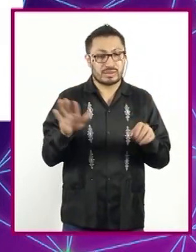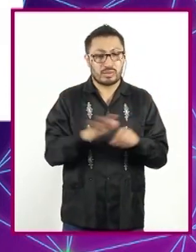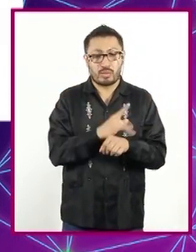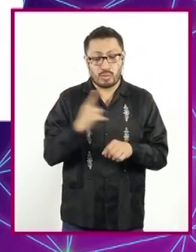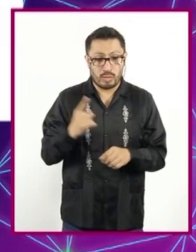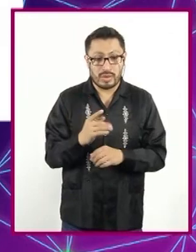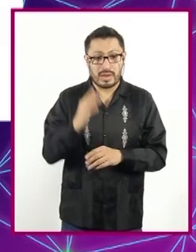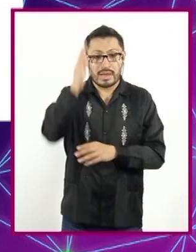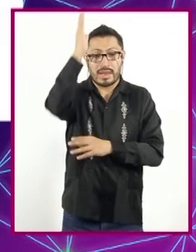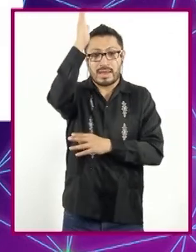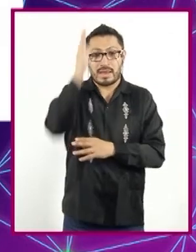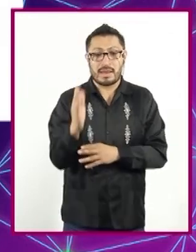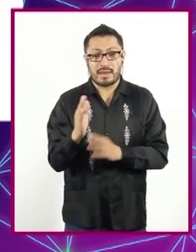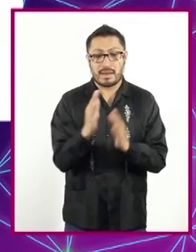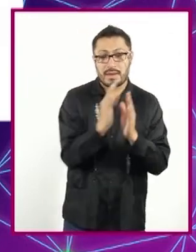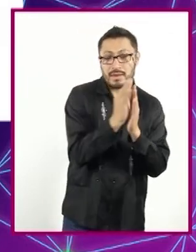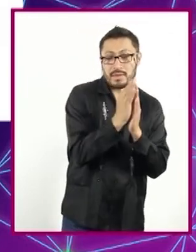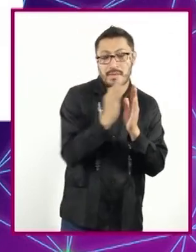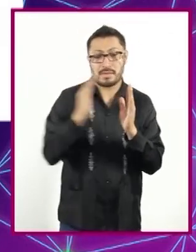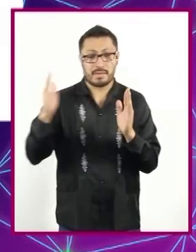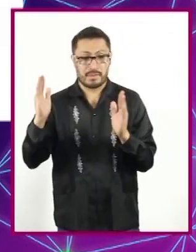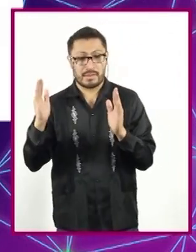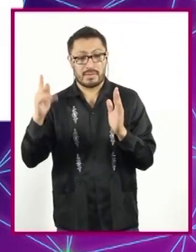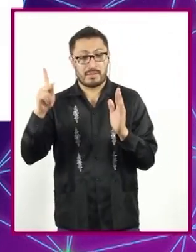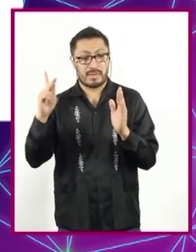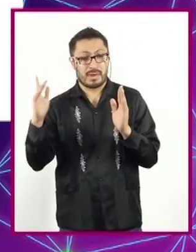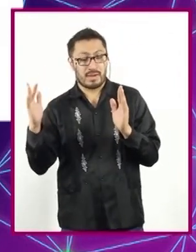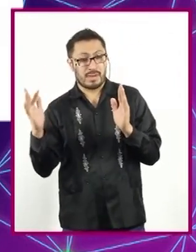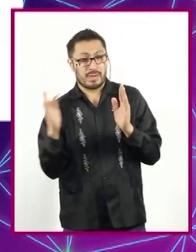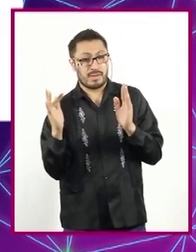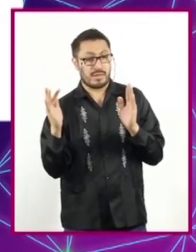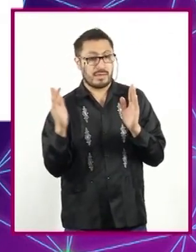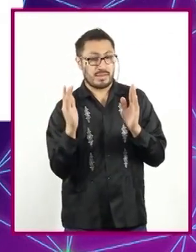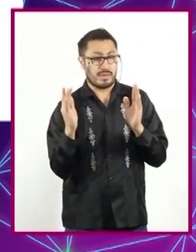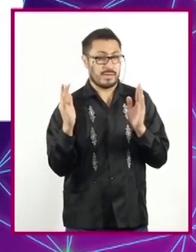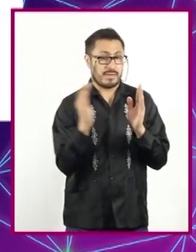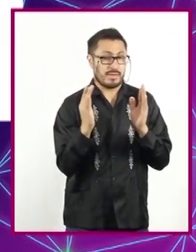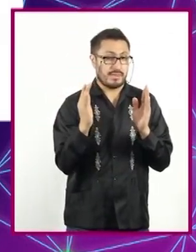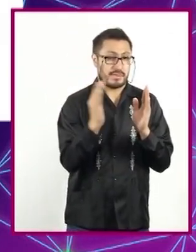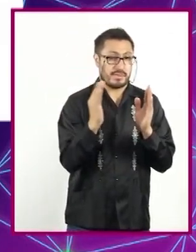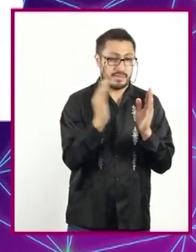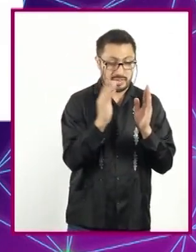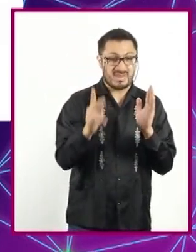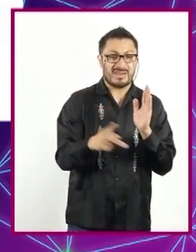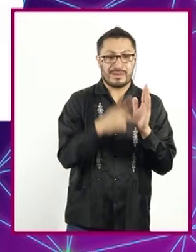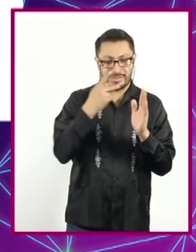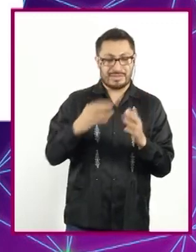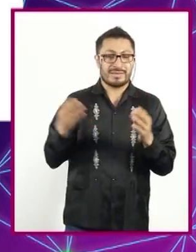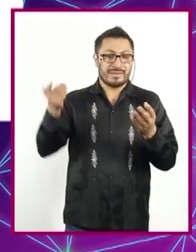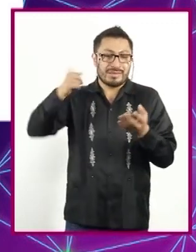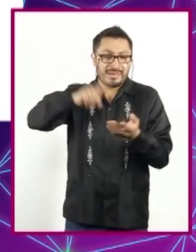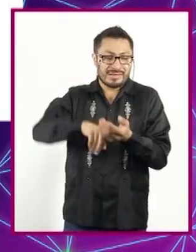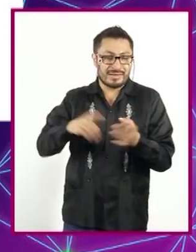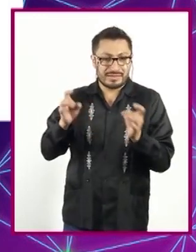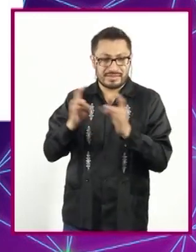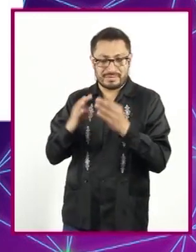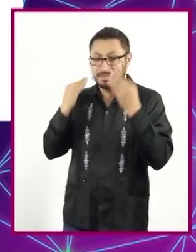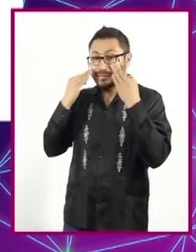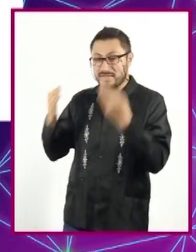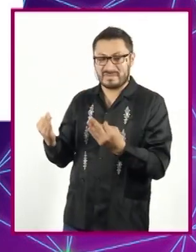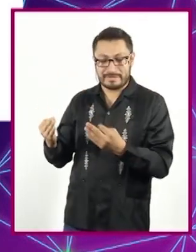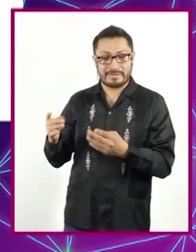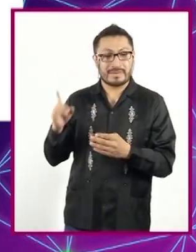plano salió de los conos, pero al tocarlos de nueva cuenta vuelven a aparecer. En la parte